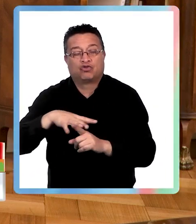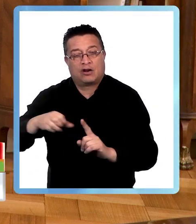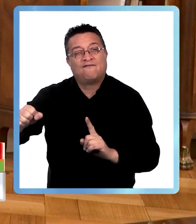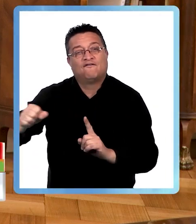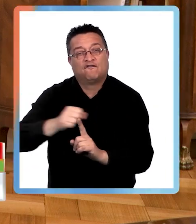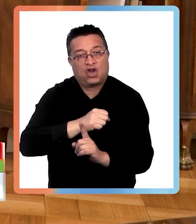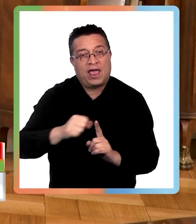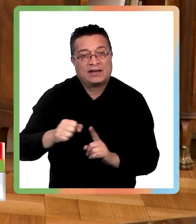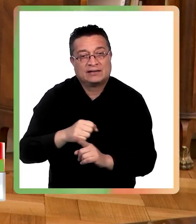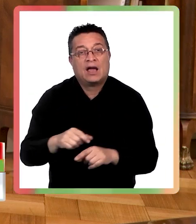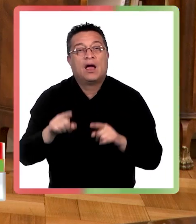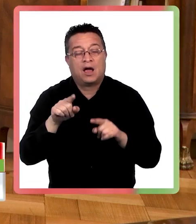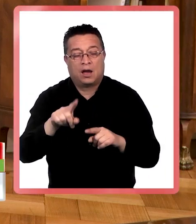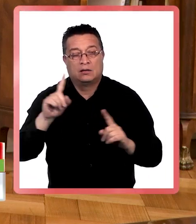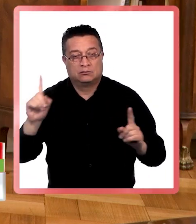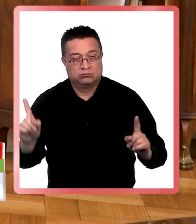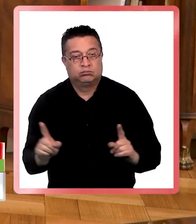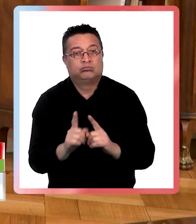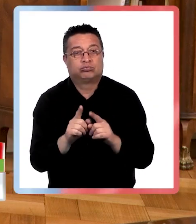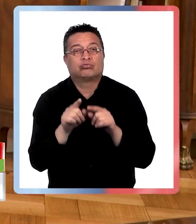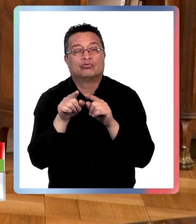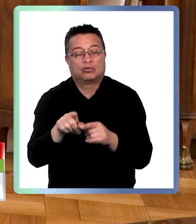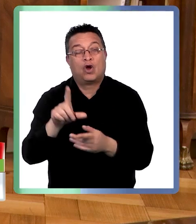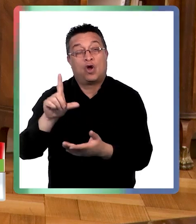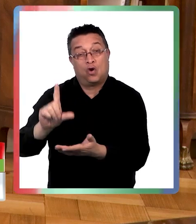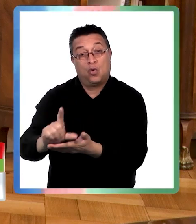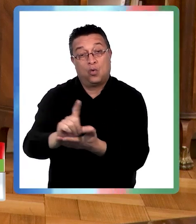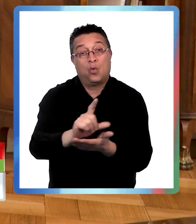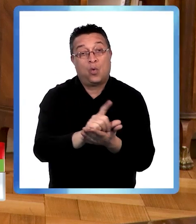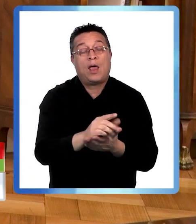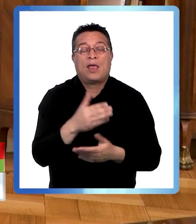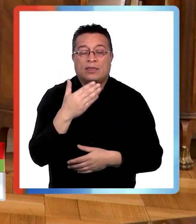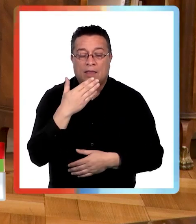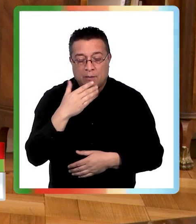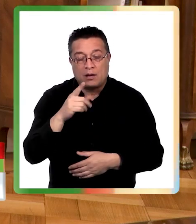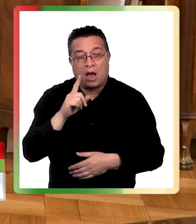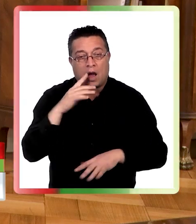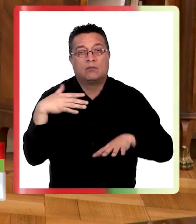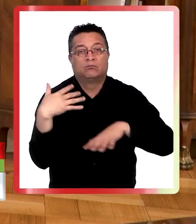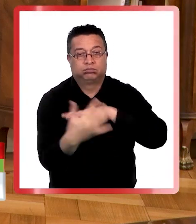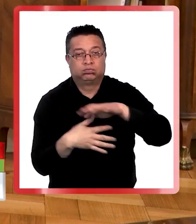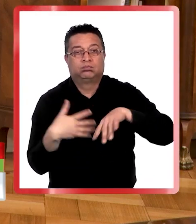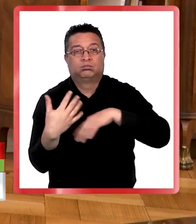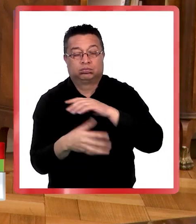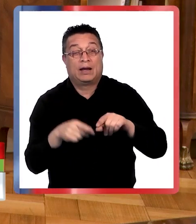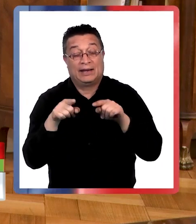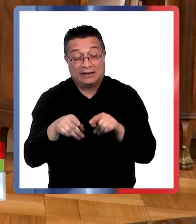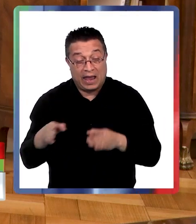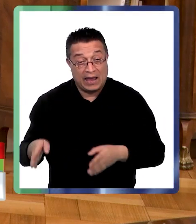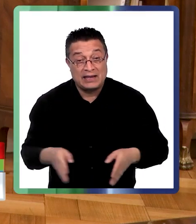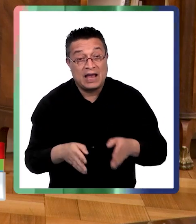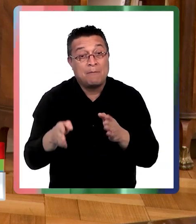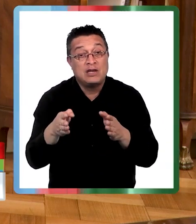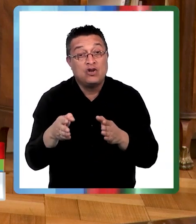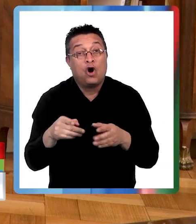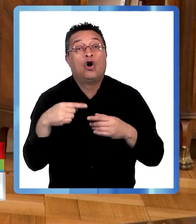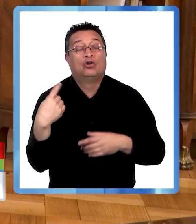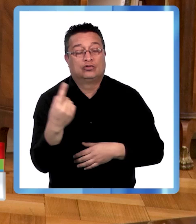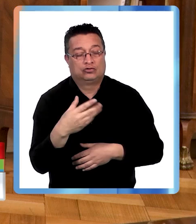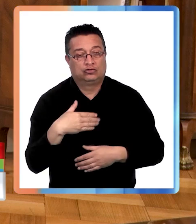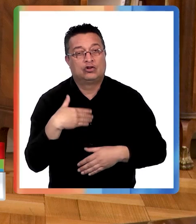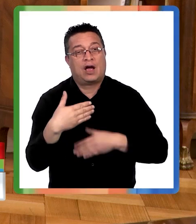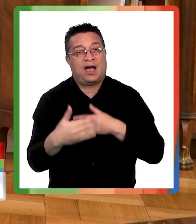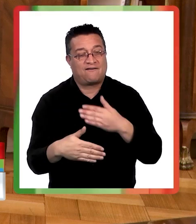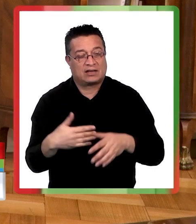violencia, porque ahí en ese encuentro que se produzca en esos lugares también hay incidentes. Entonces este camino en el que hemos